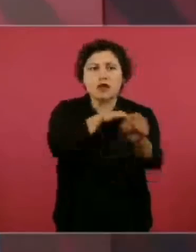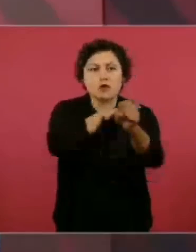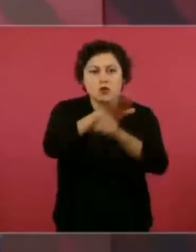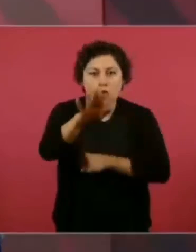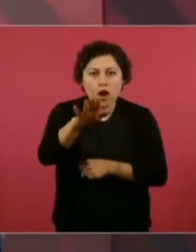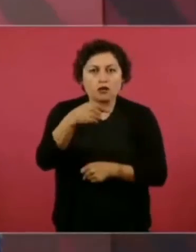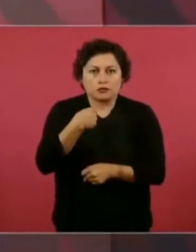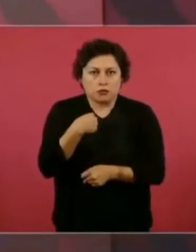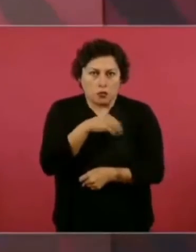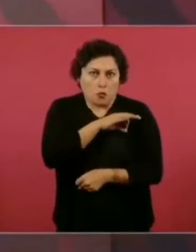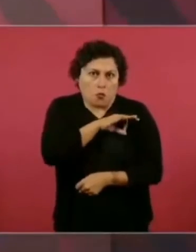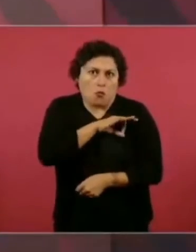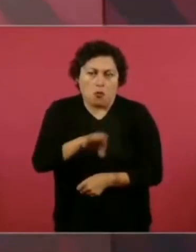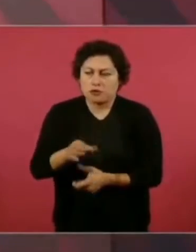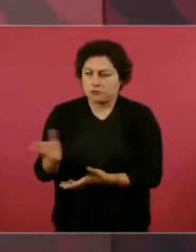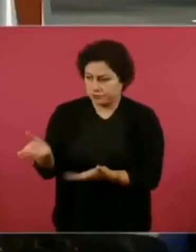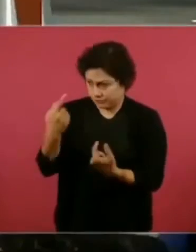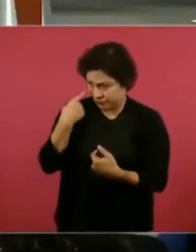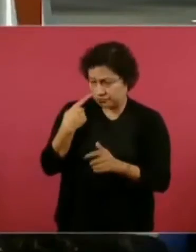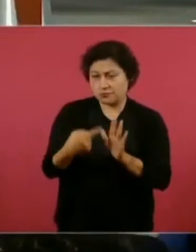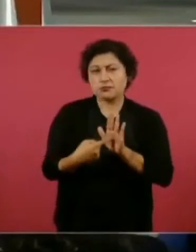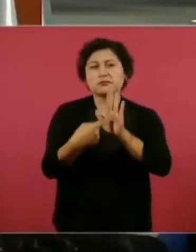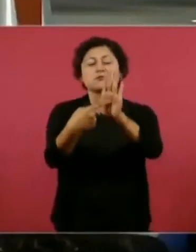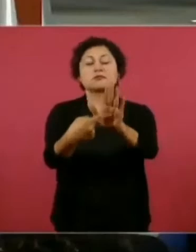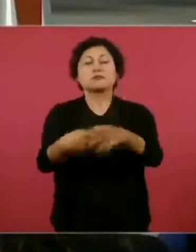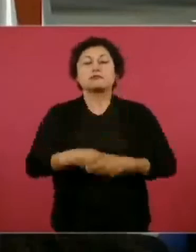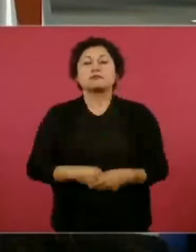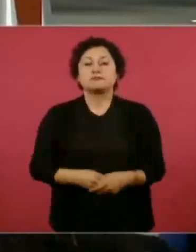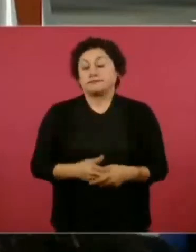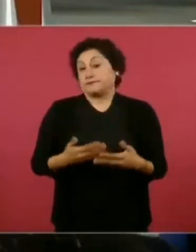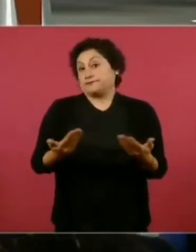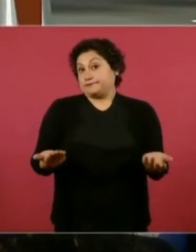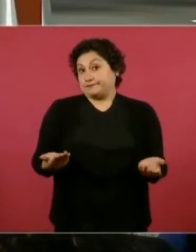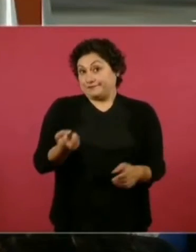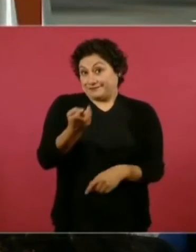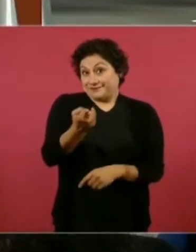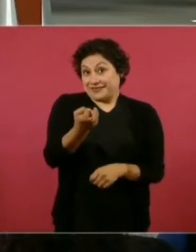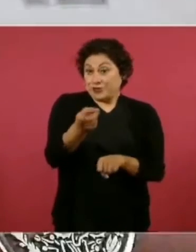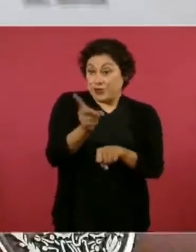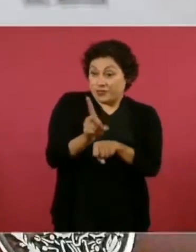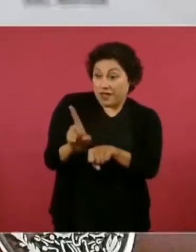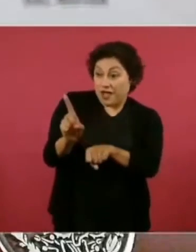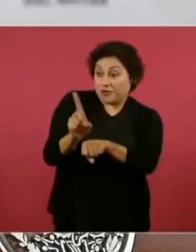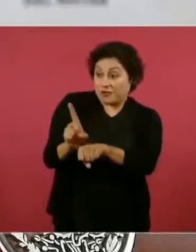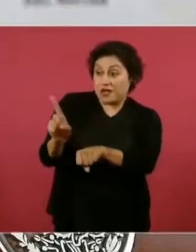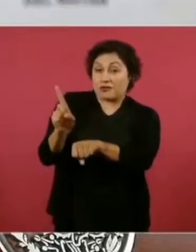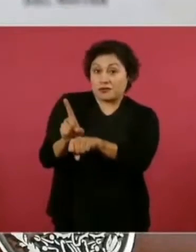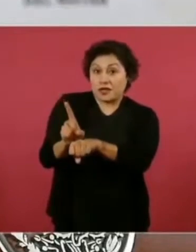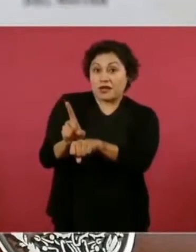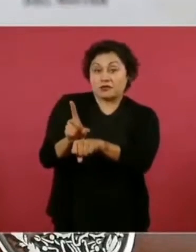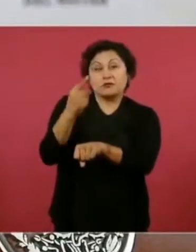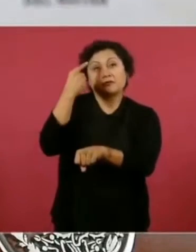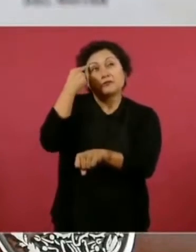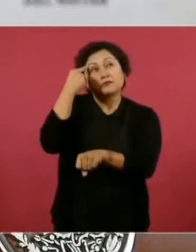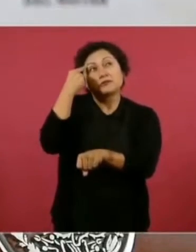A ver, ¿por qué no pones la lámina? Eso ayuda mucho a tomar decisiones.